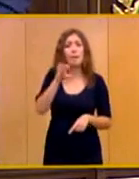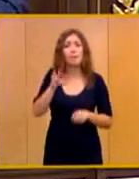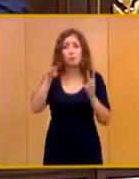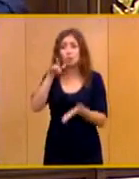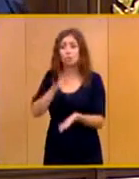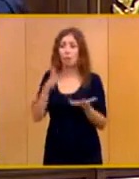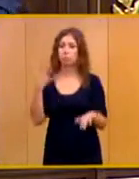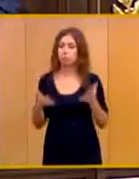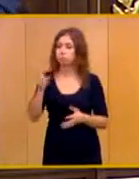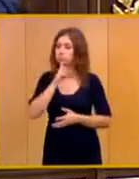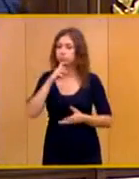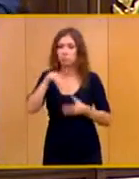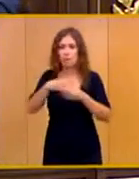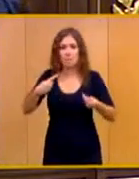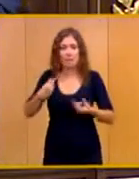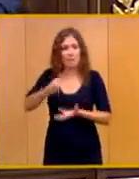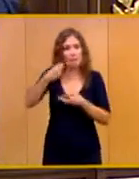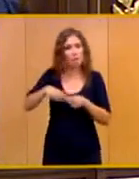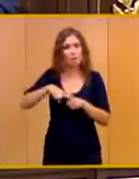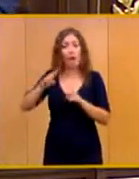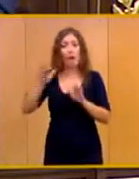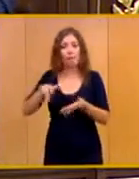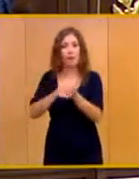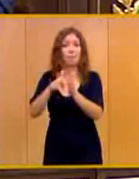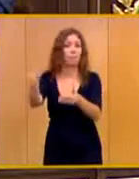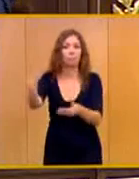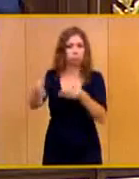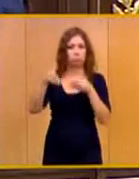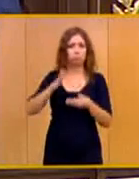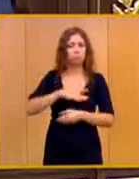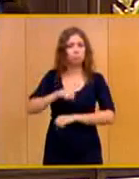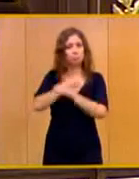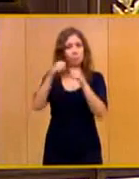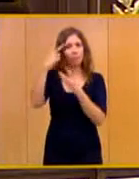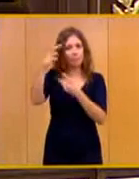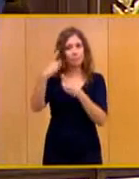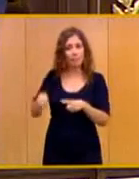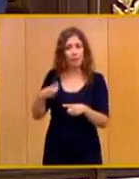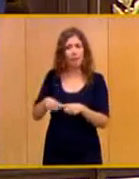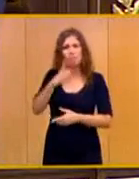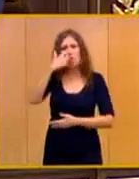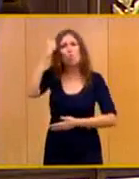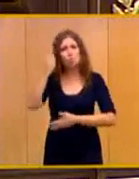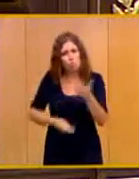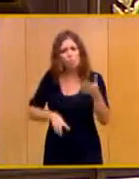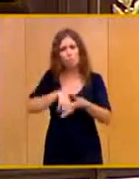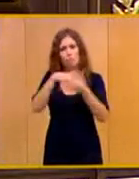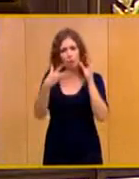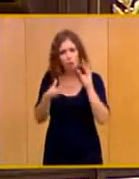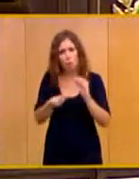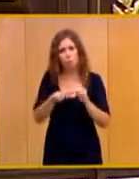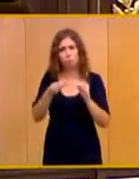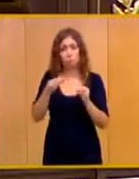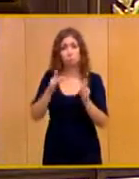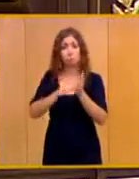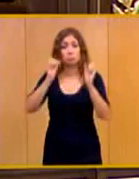de los mercados han tenido que adelantar sus planes de consolidación fiscal y hacer duras medidas de ajuste, como aprobó aquí